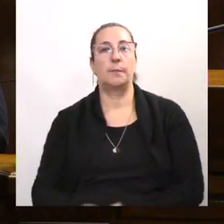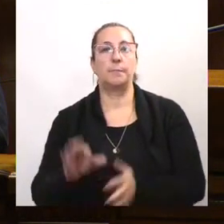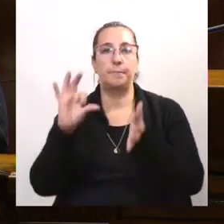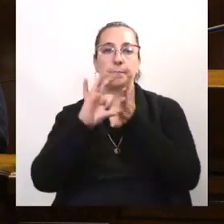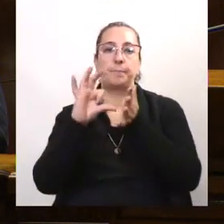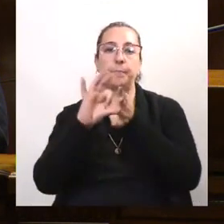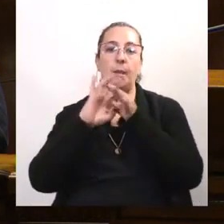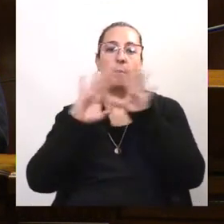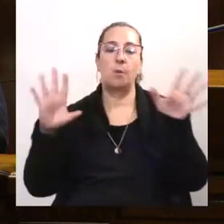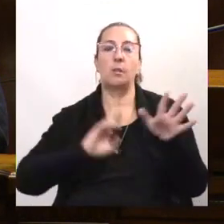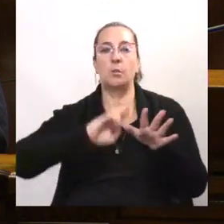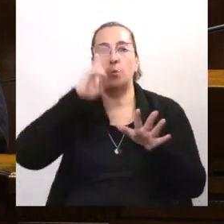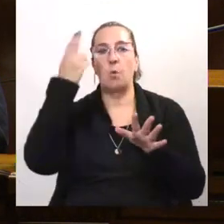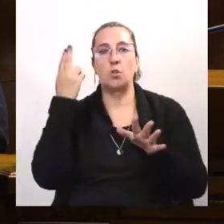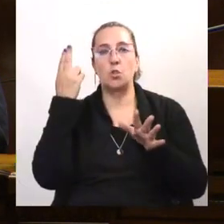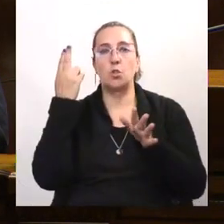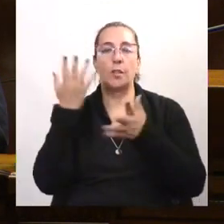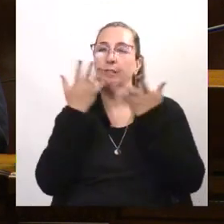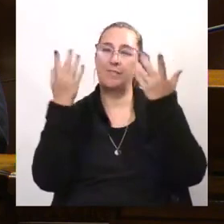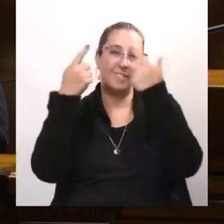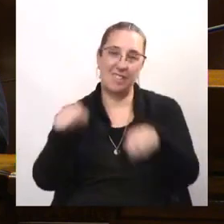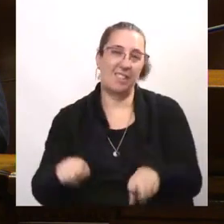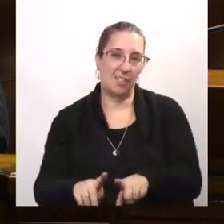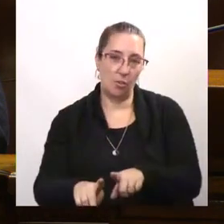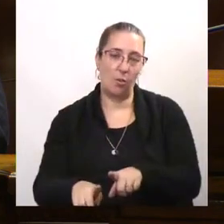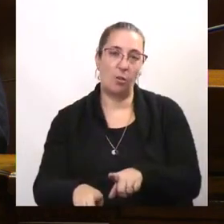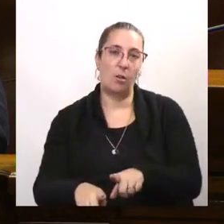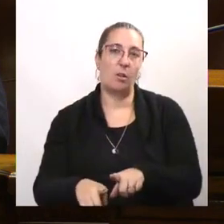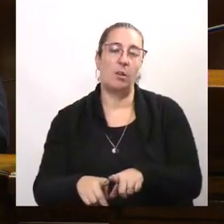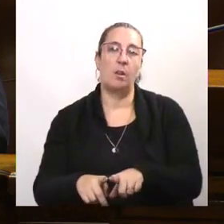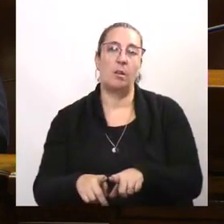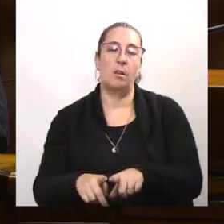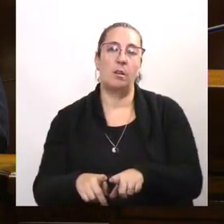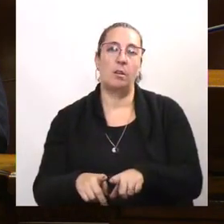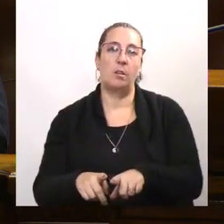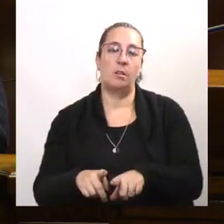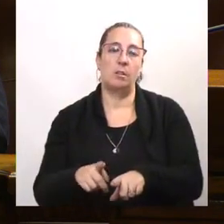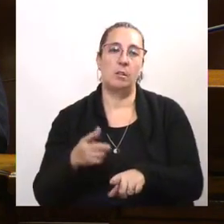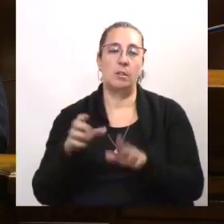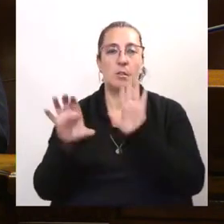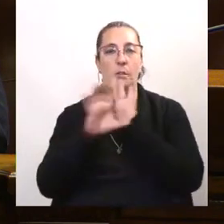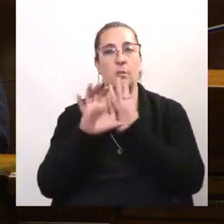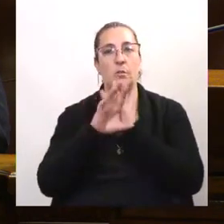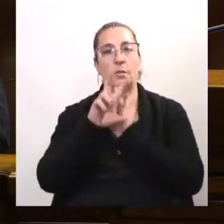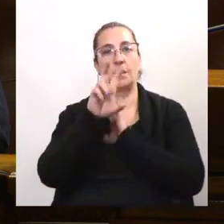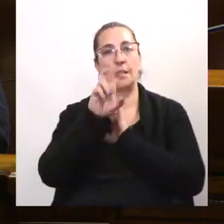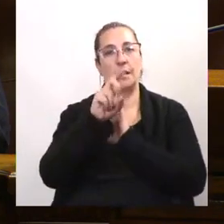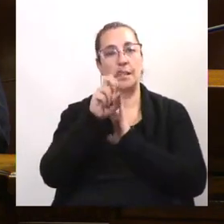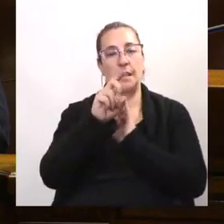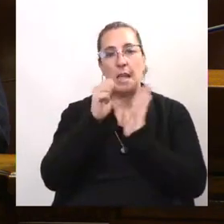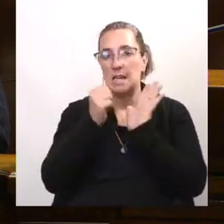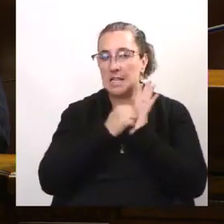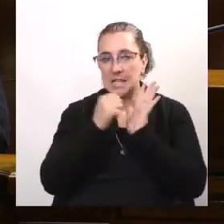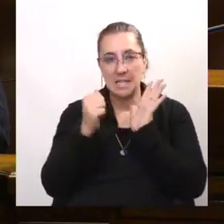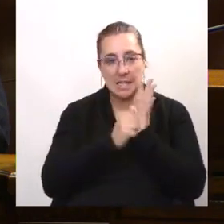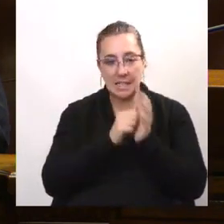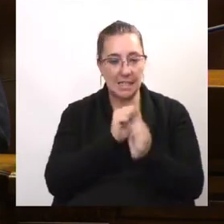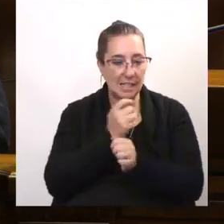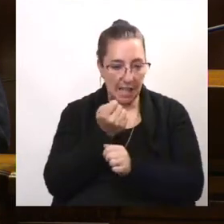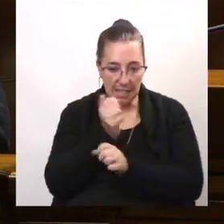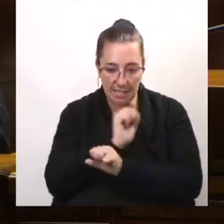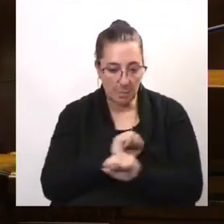democrático uruguayo era tan distinto al resto que la Constitución del 30, que era extremadamente rígida, prácticamente imposible